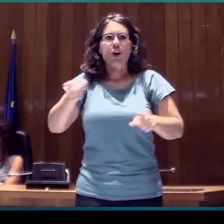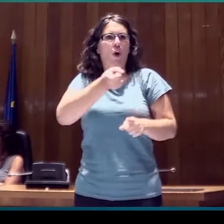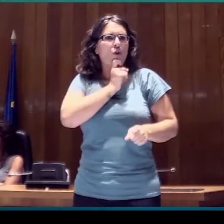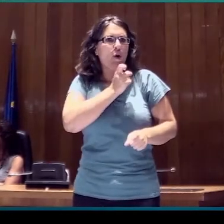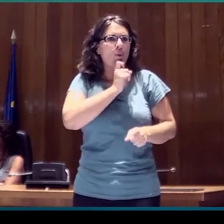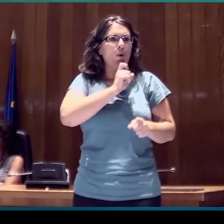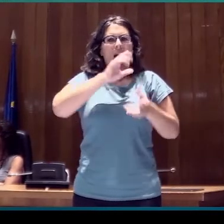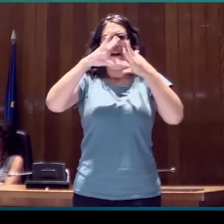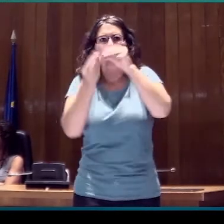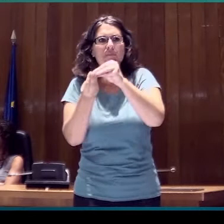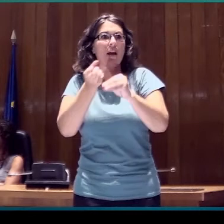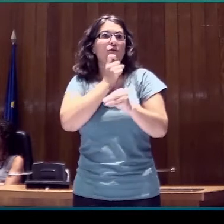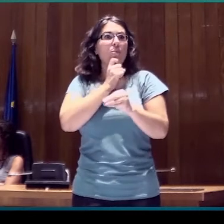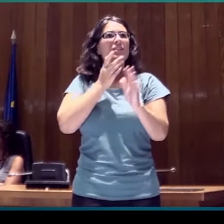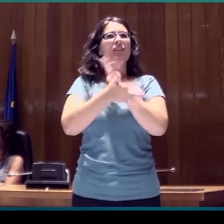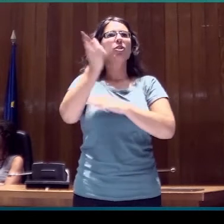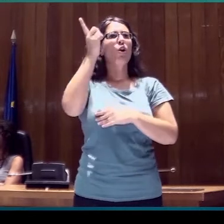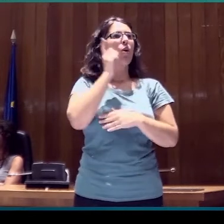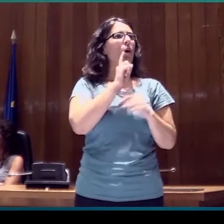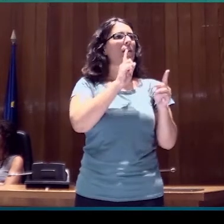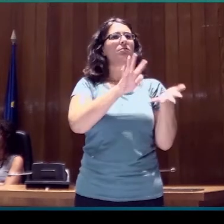distractores que hemos tenido que realizar.